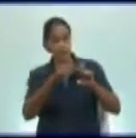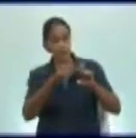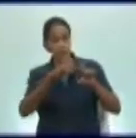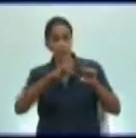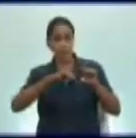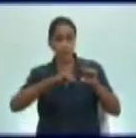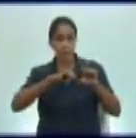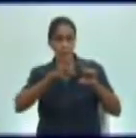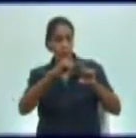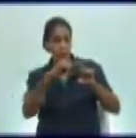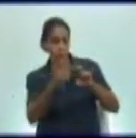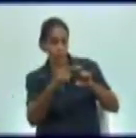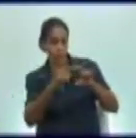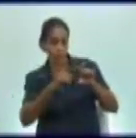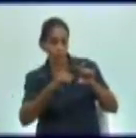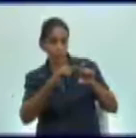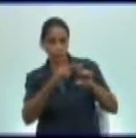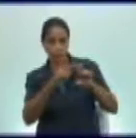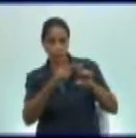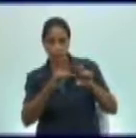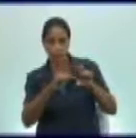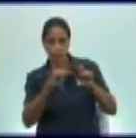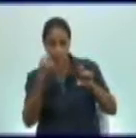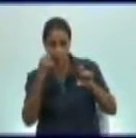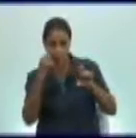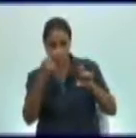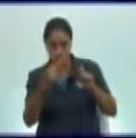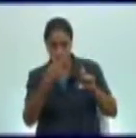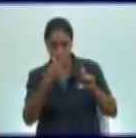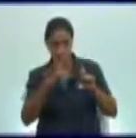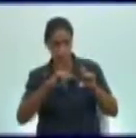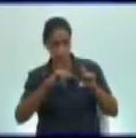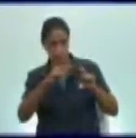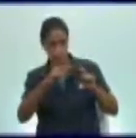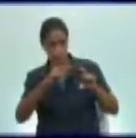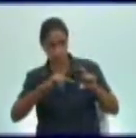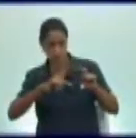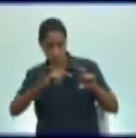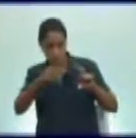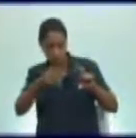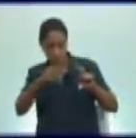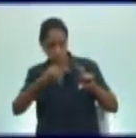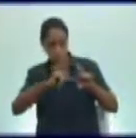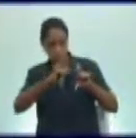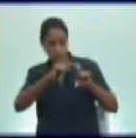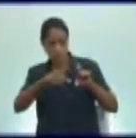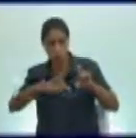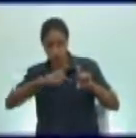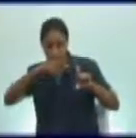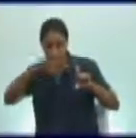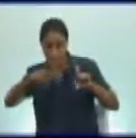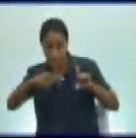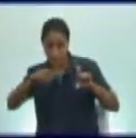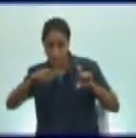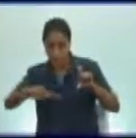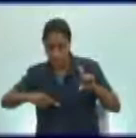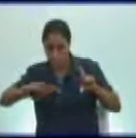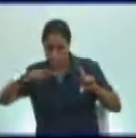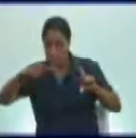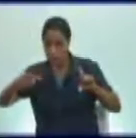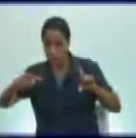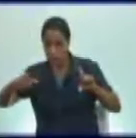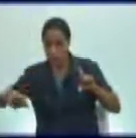pares en cada uno de los anillos, en cada uno de los segmentos. Este número de quetas